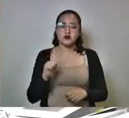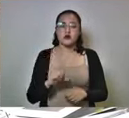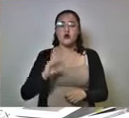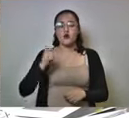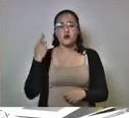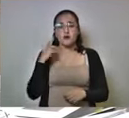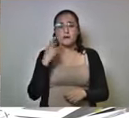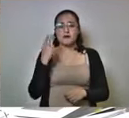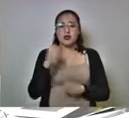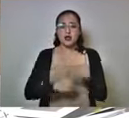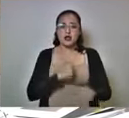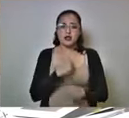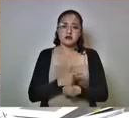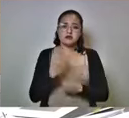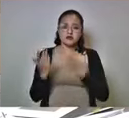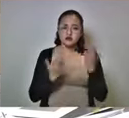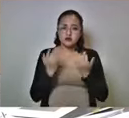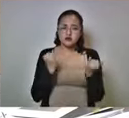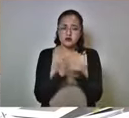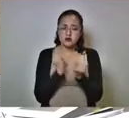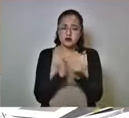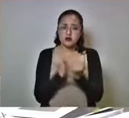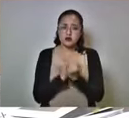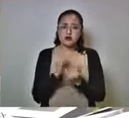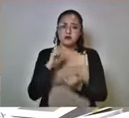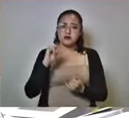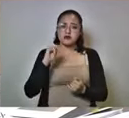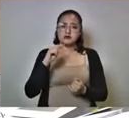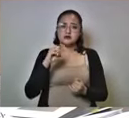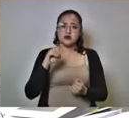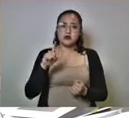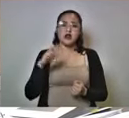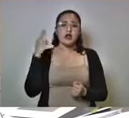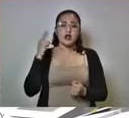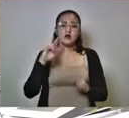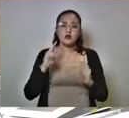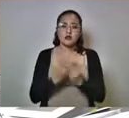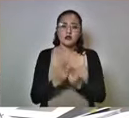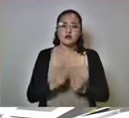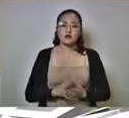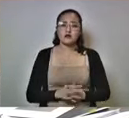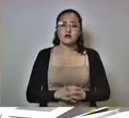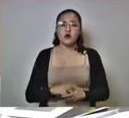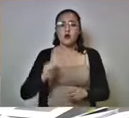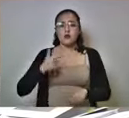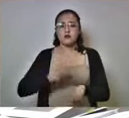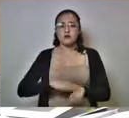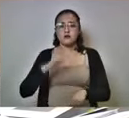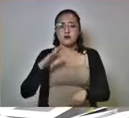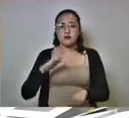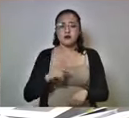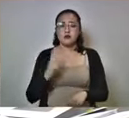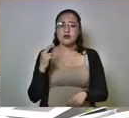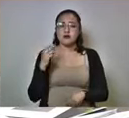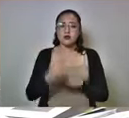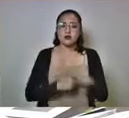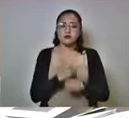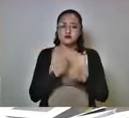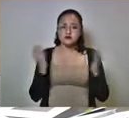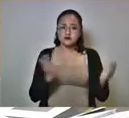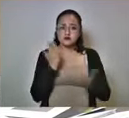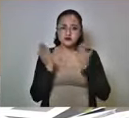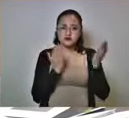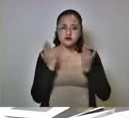años, también estudiante de posgrado en Bristol, Reino Unido. Tenemos otro más de 25 años,